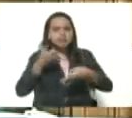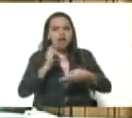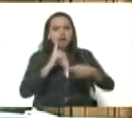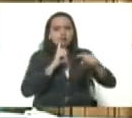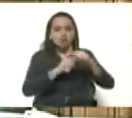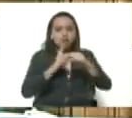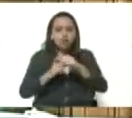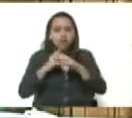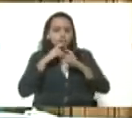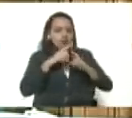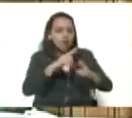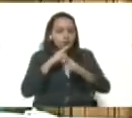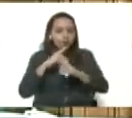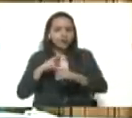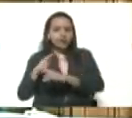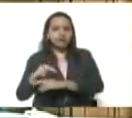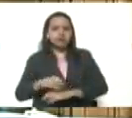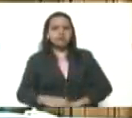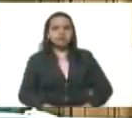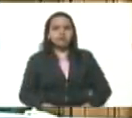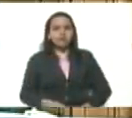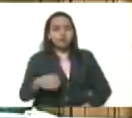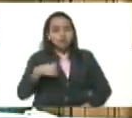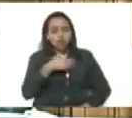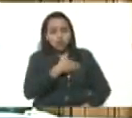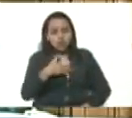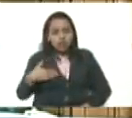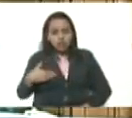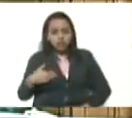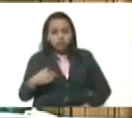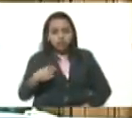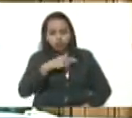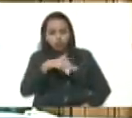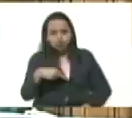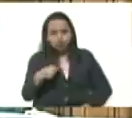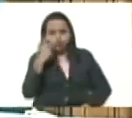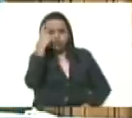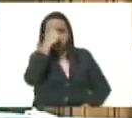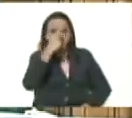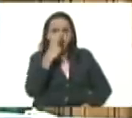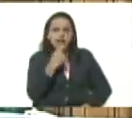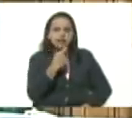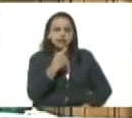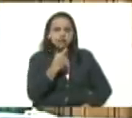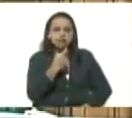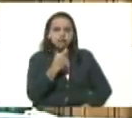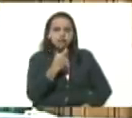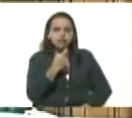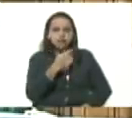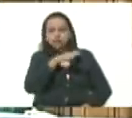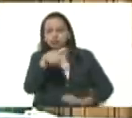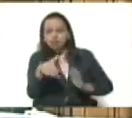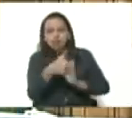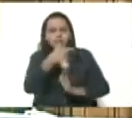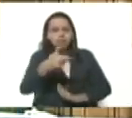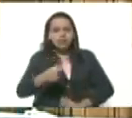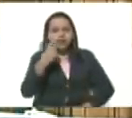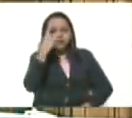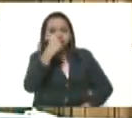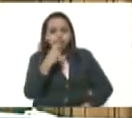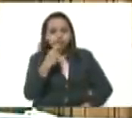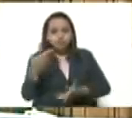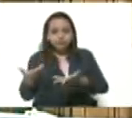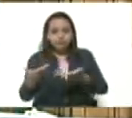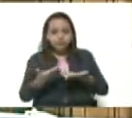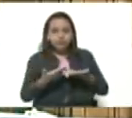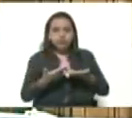positivos. Yo les pido que nos pongamos serios, pues, todo el mundo a ponerse serio. Me llegó aquí del